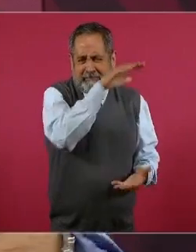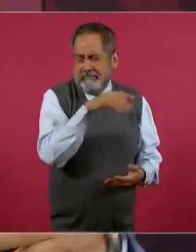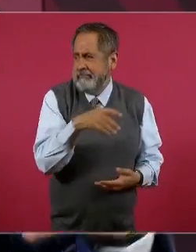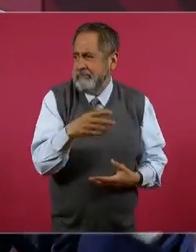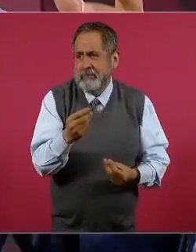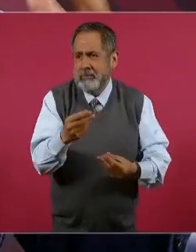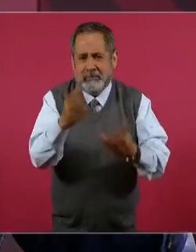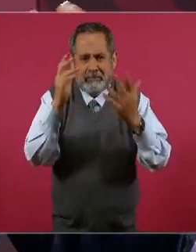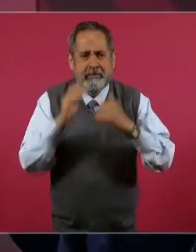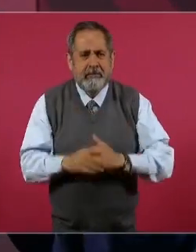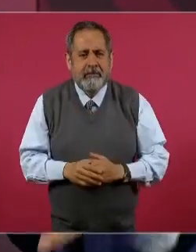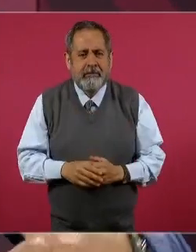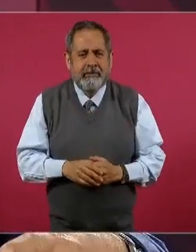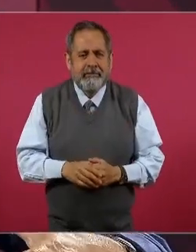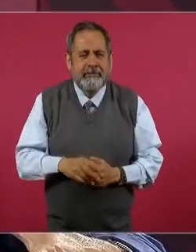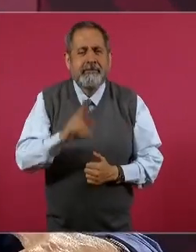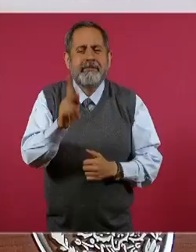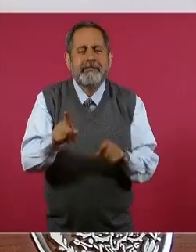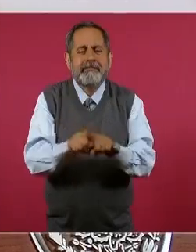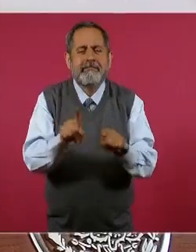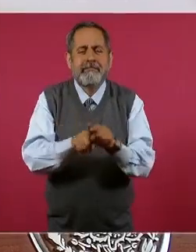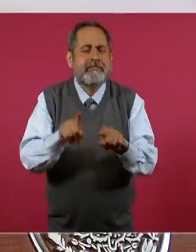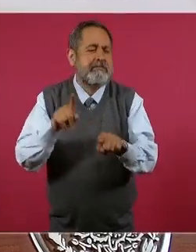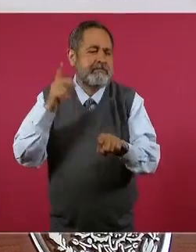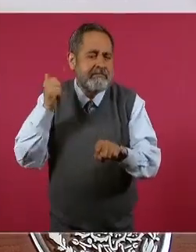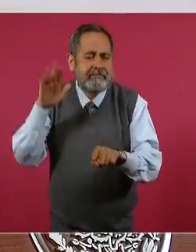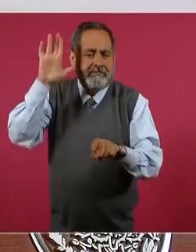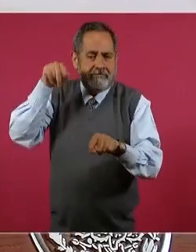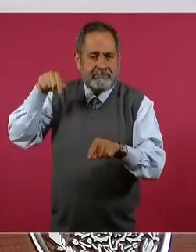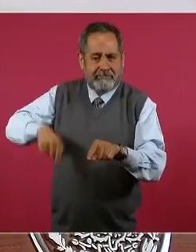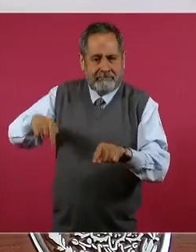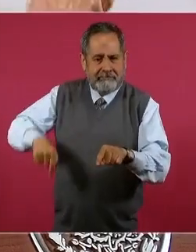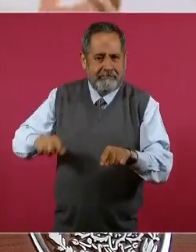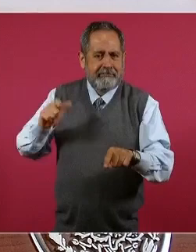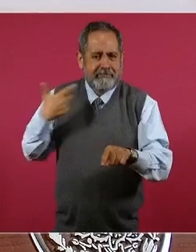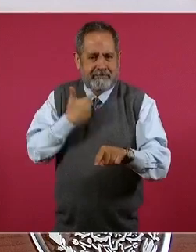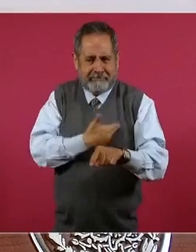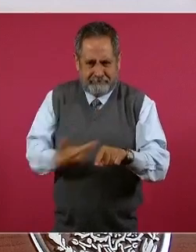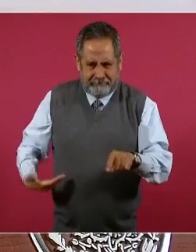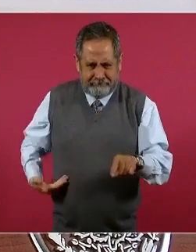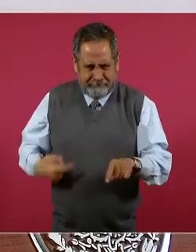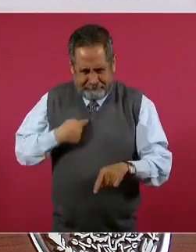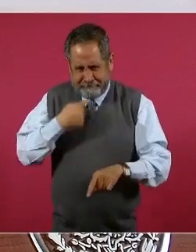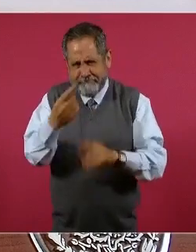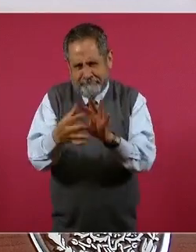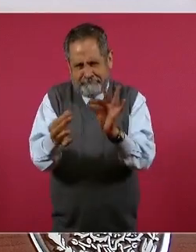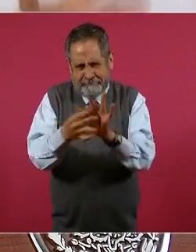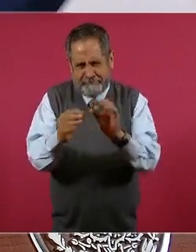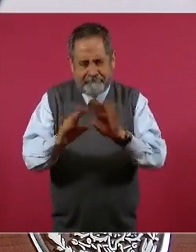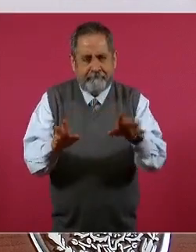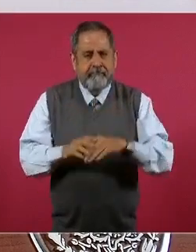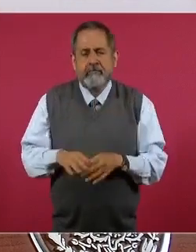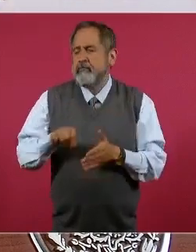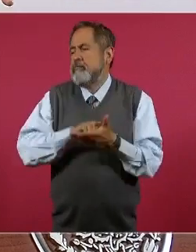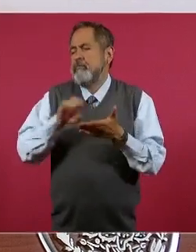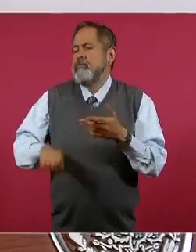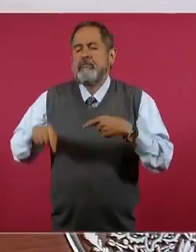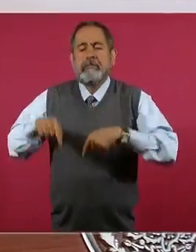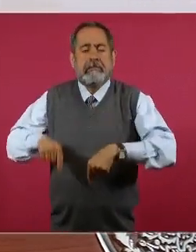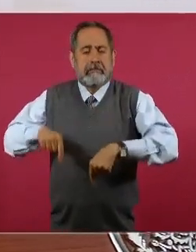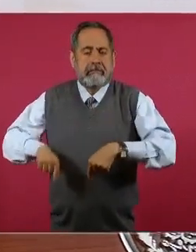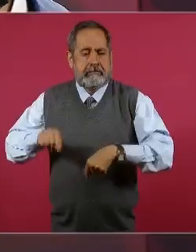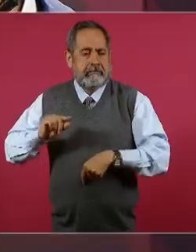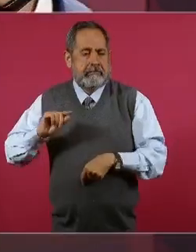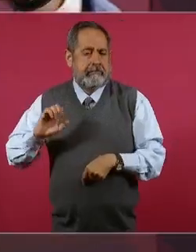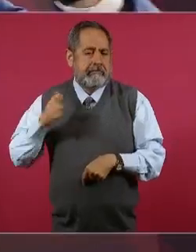como el fondo que había aquí en el Ejecutivo. Ya se los he explicado. Un funcionario